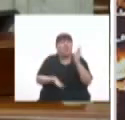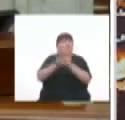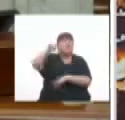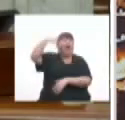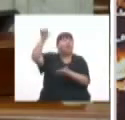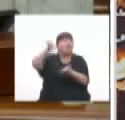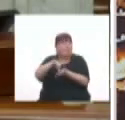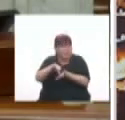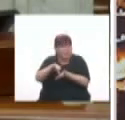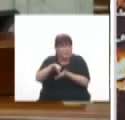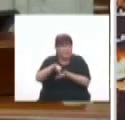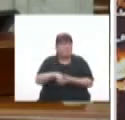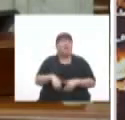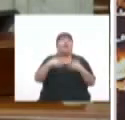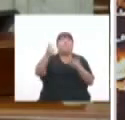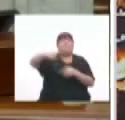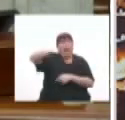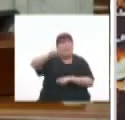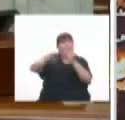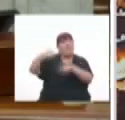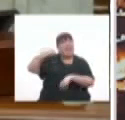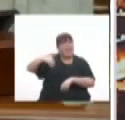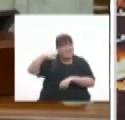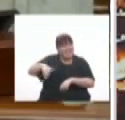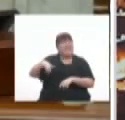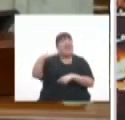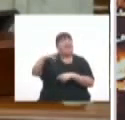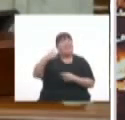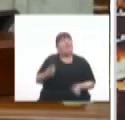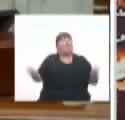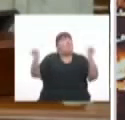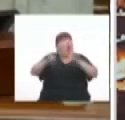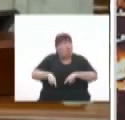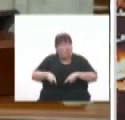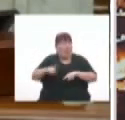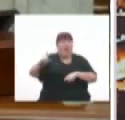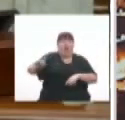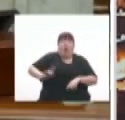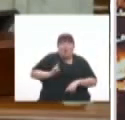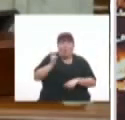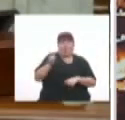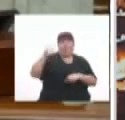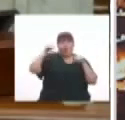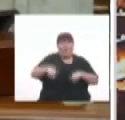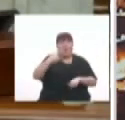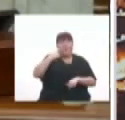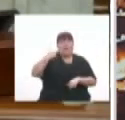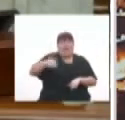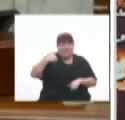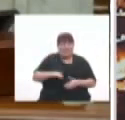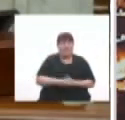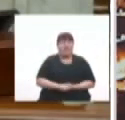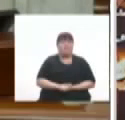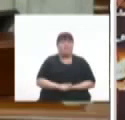año delegando facultades que son inherentes al poder legislativo pero que en este caso estarían recayendo directamente sobre el titular del poder